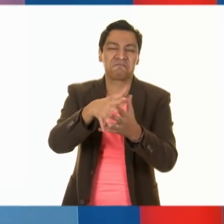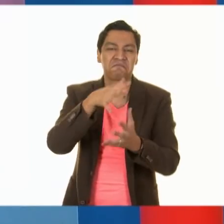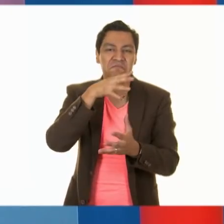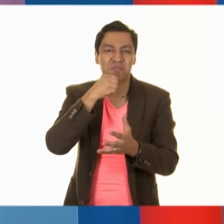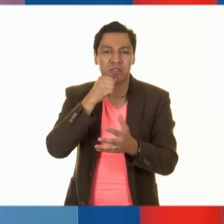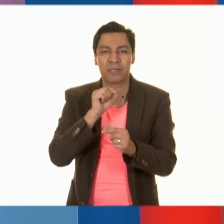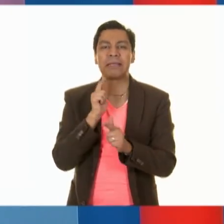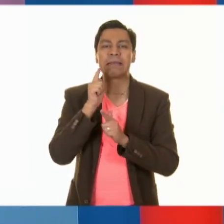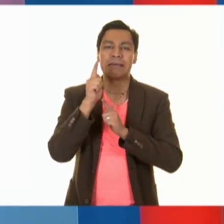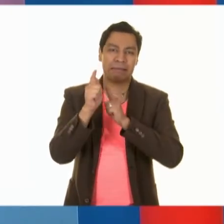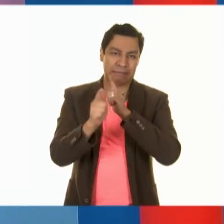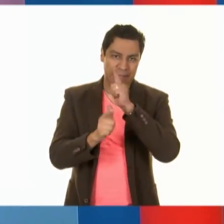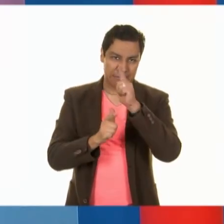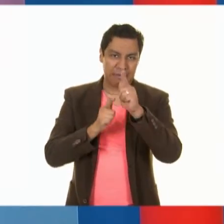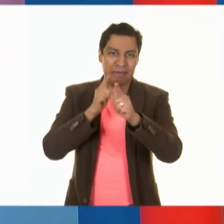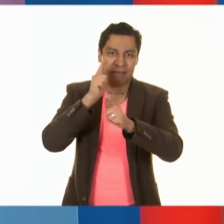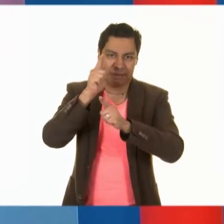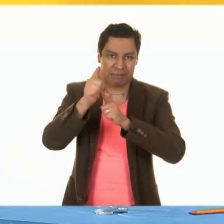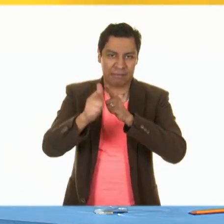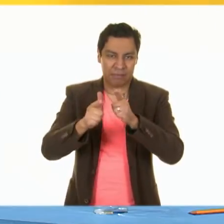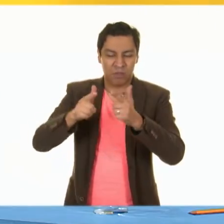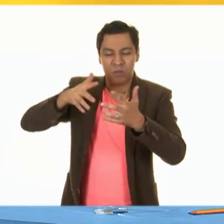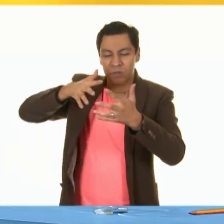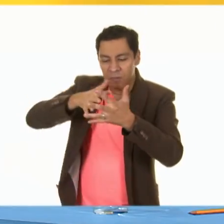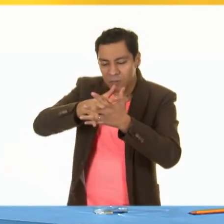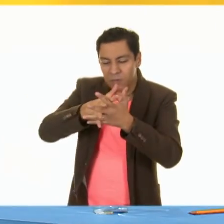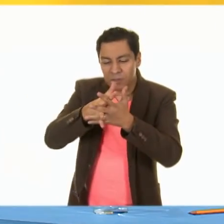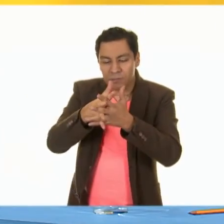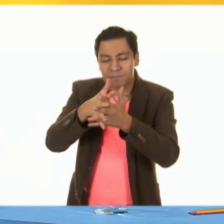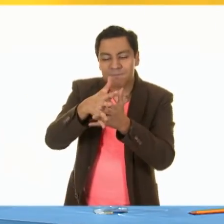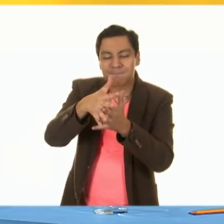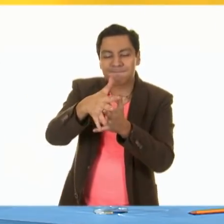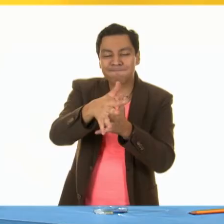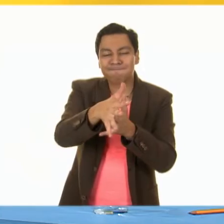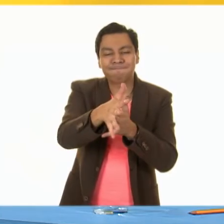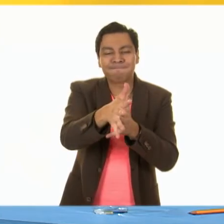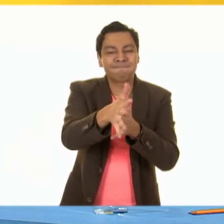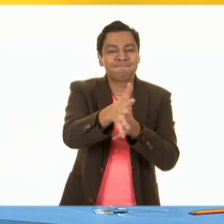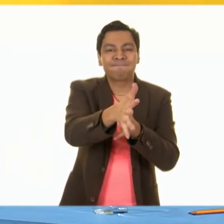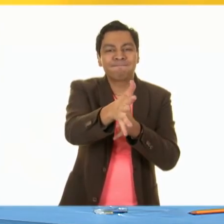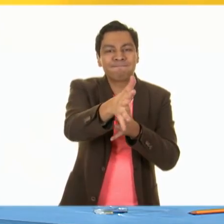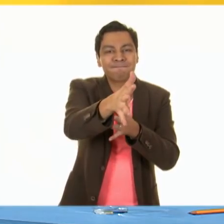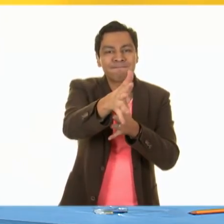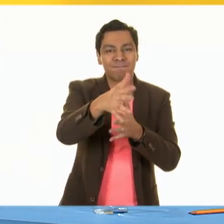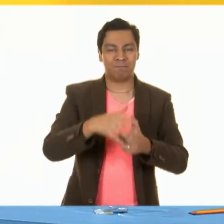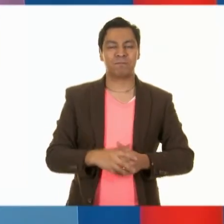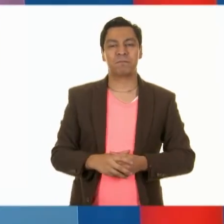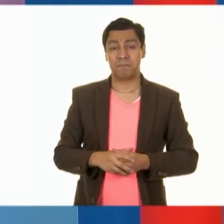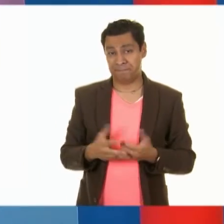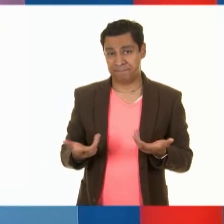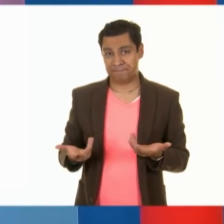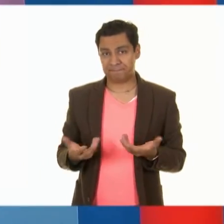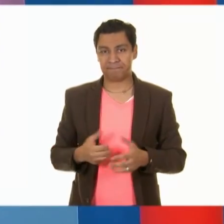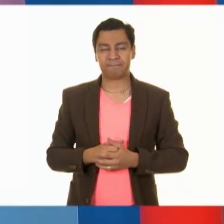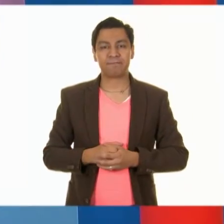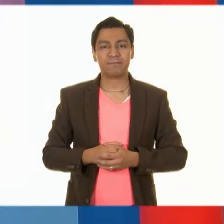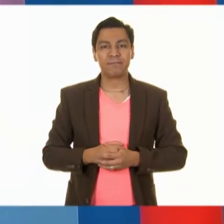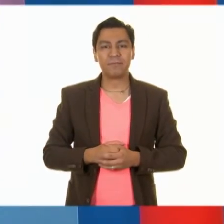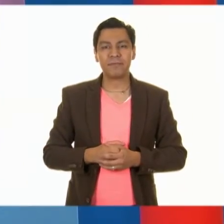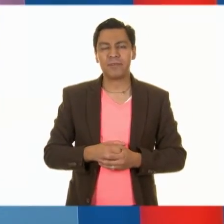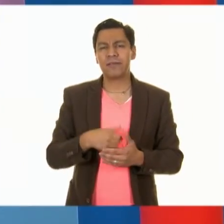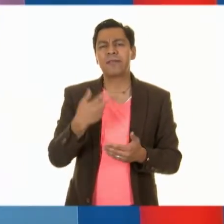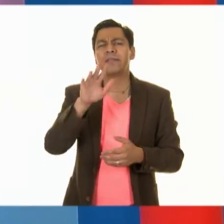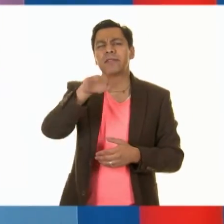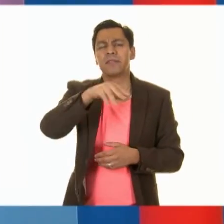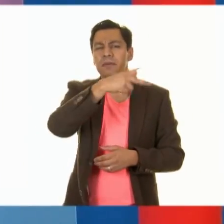que serían los colores, según su energía. ¿Y qué pasa si el medio tiene caras paralelas? Bueno, pues la luz